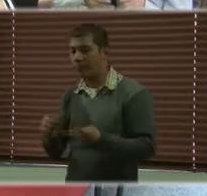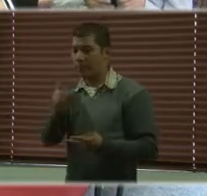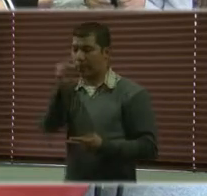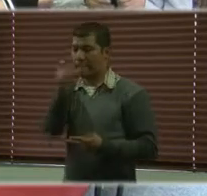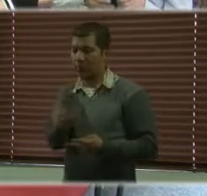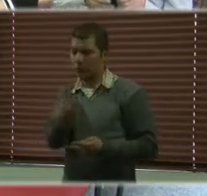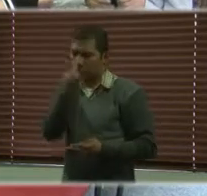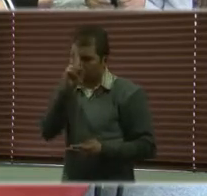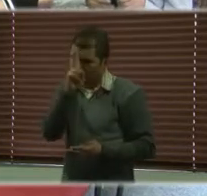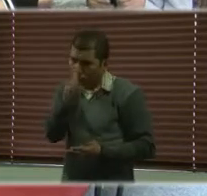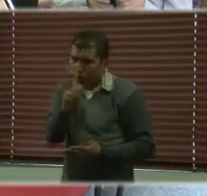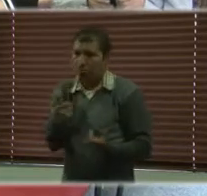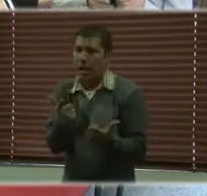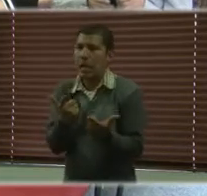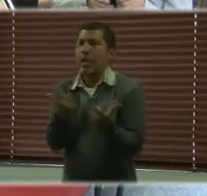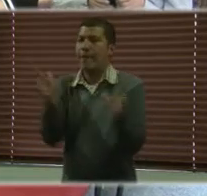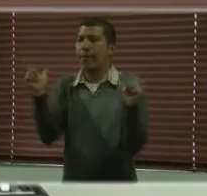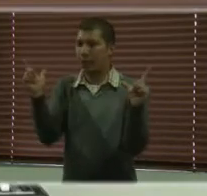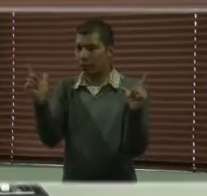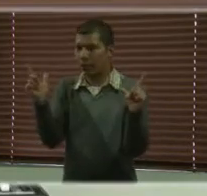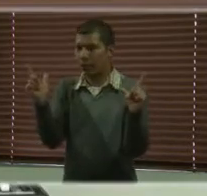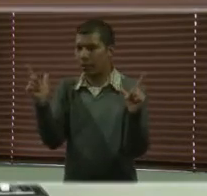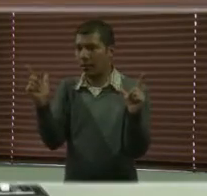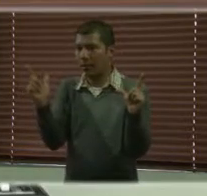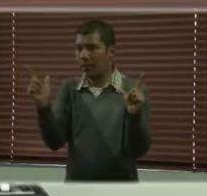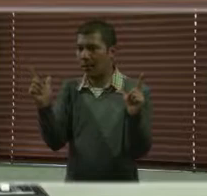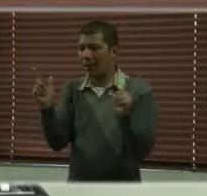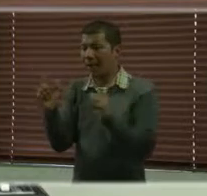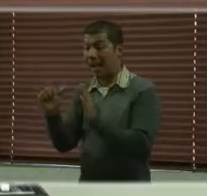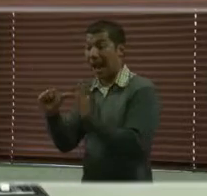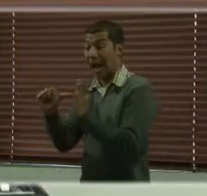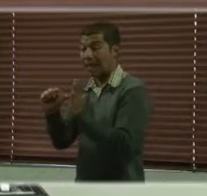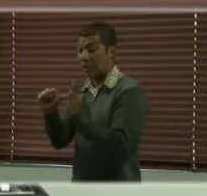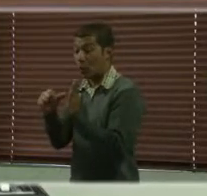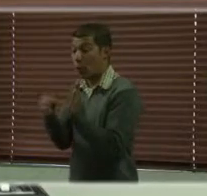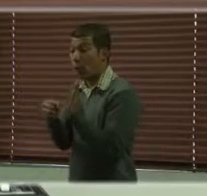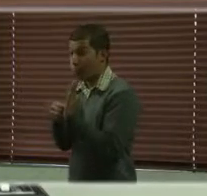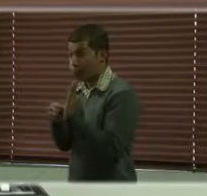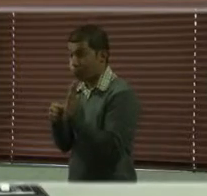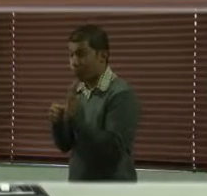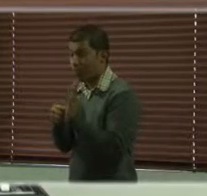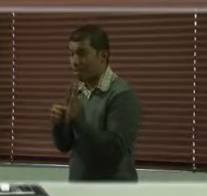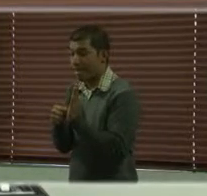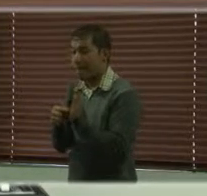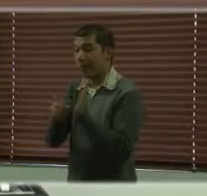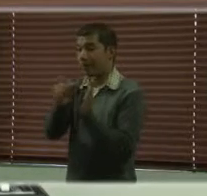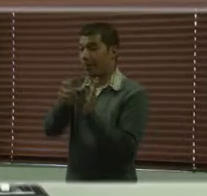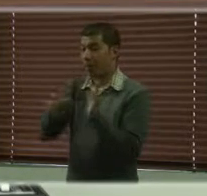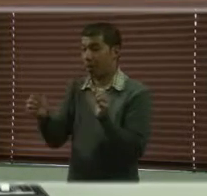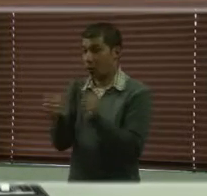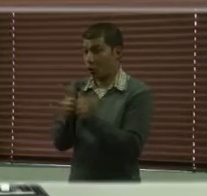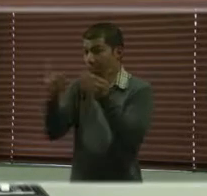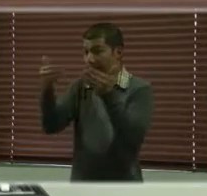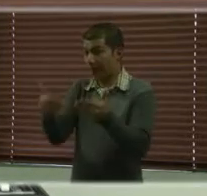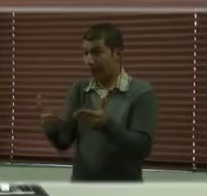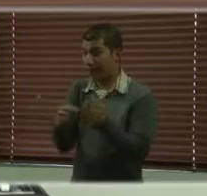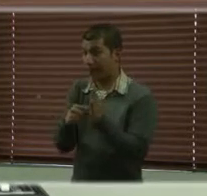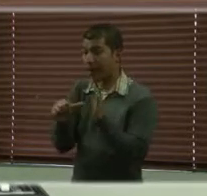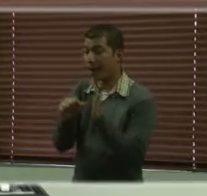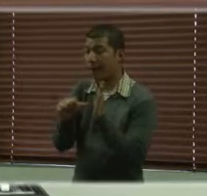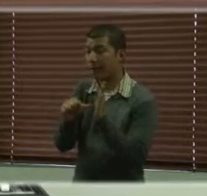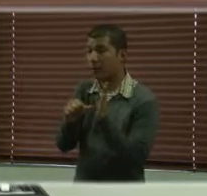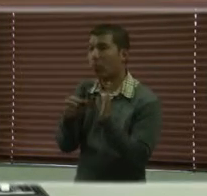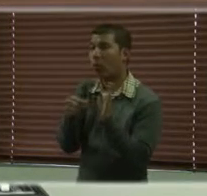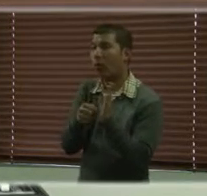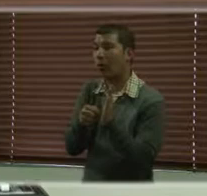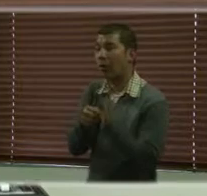artículos se refieren pues a a situaciones que dentro de los derechos de las personas con discapacidad refieren algunos